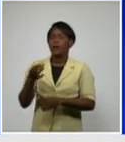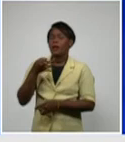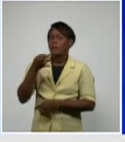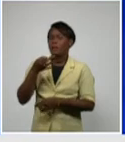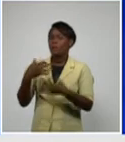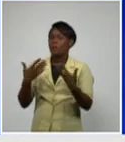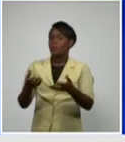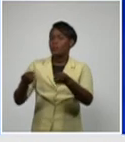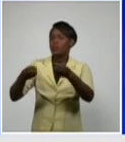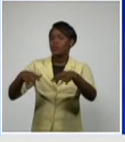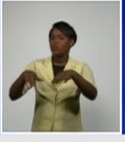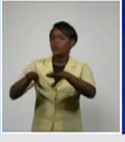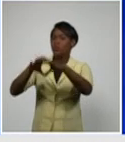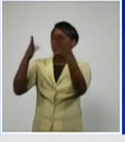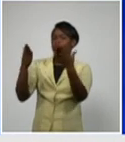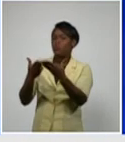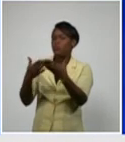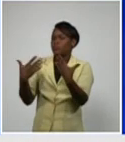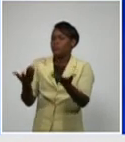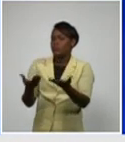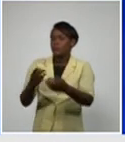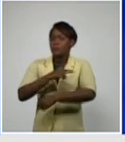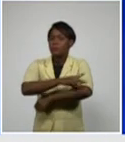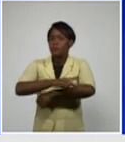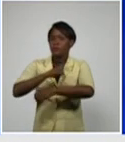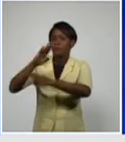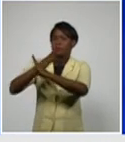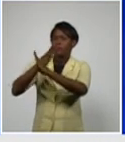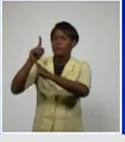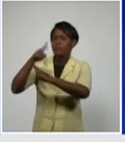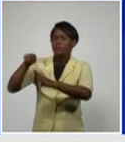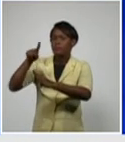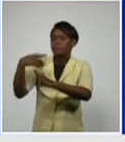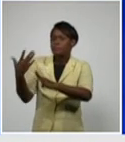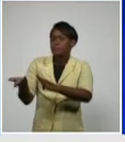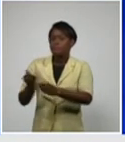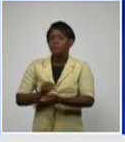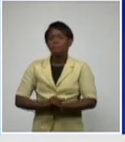nivel internacional con la COVID-19? Sí, Lázaro,